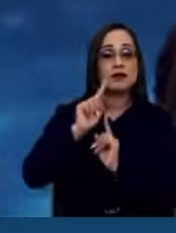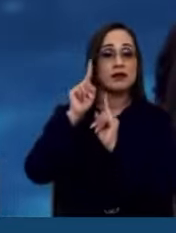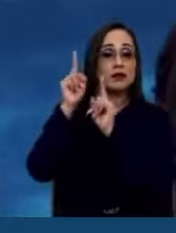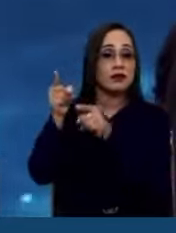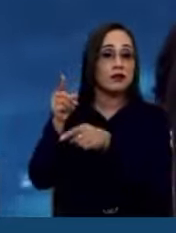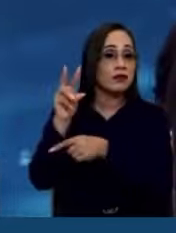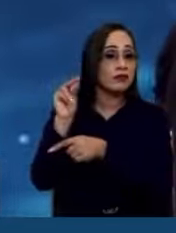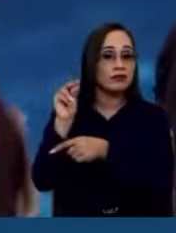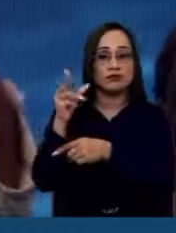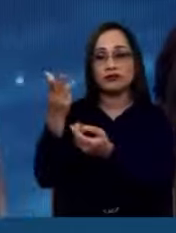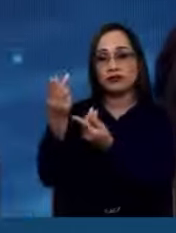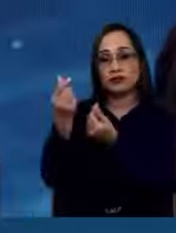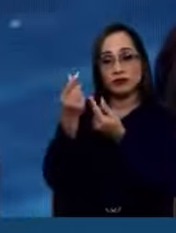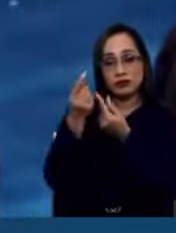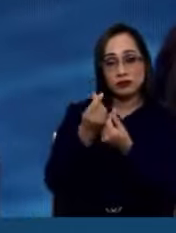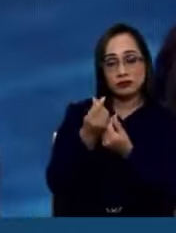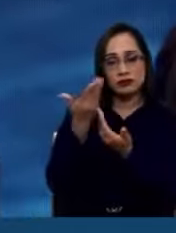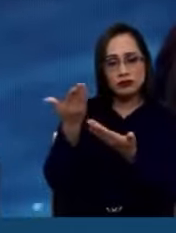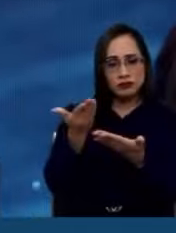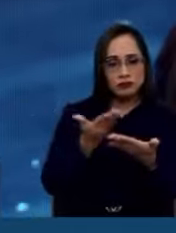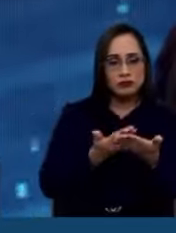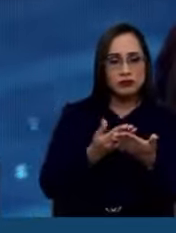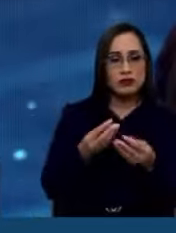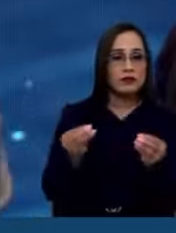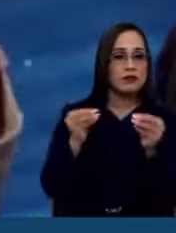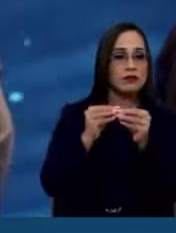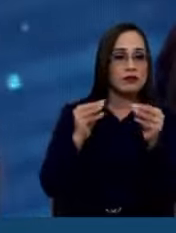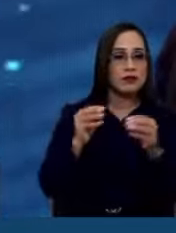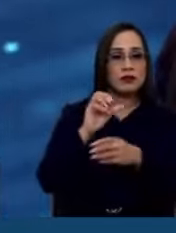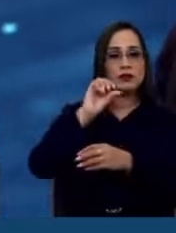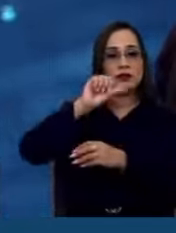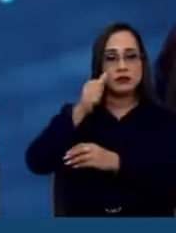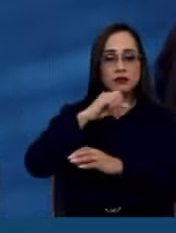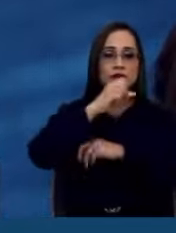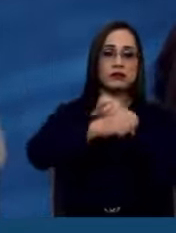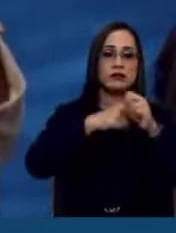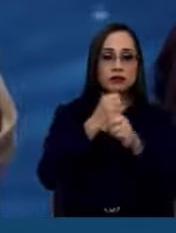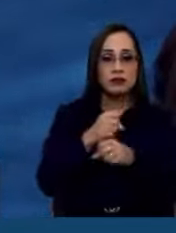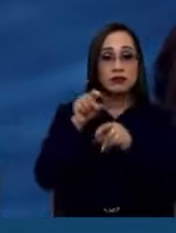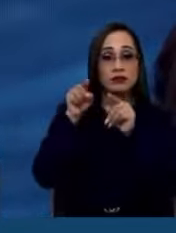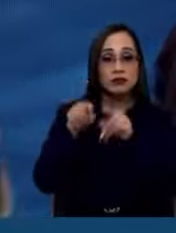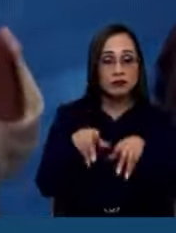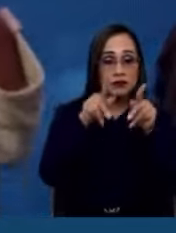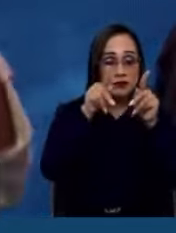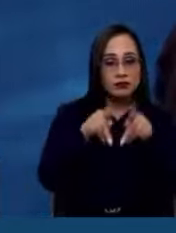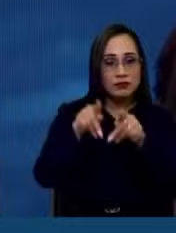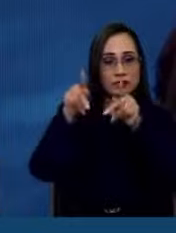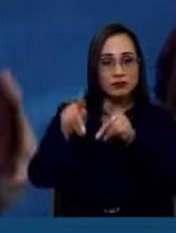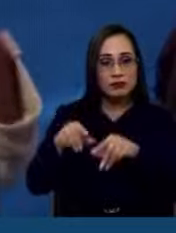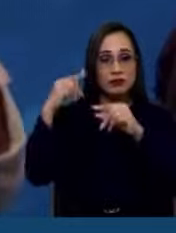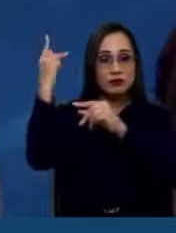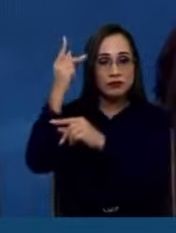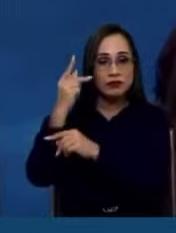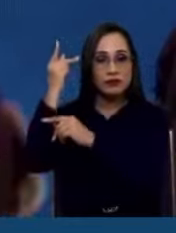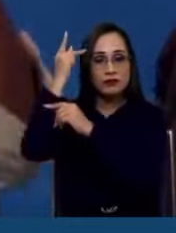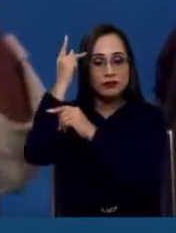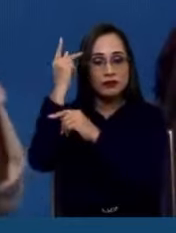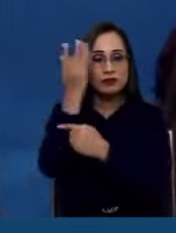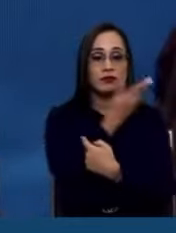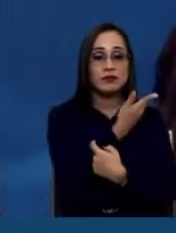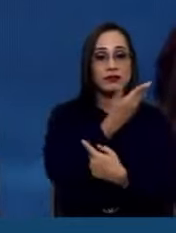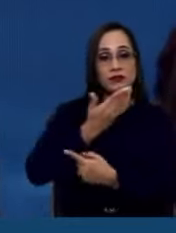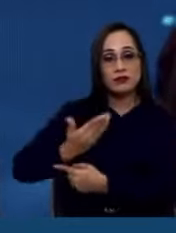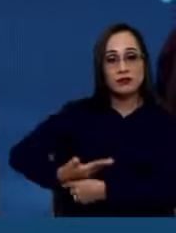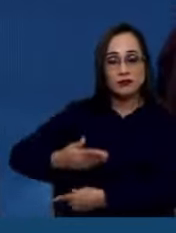no cobra han permitido que por más de 10 años la misma persona monopolice la presid de la comisión